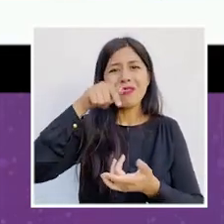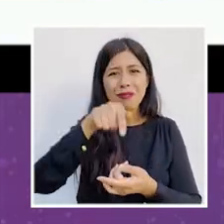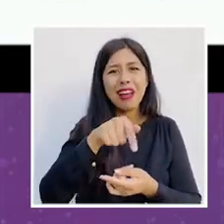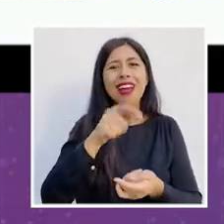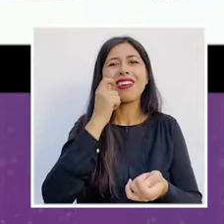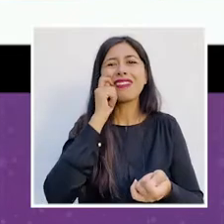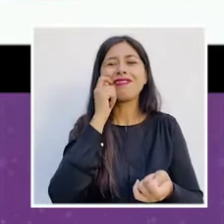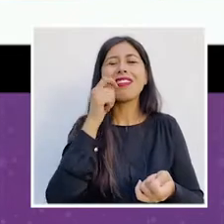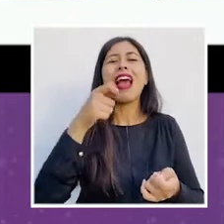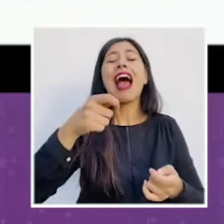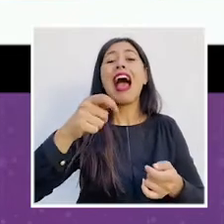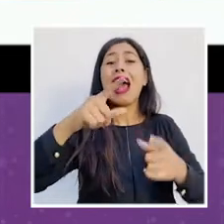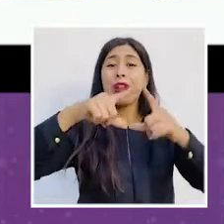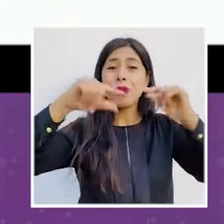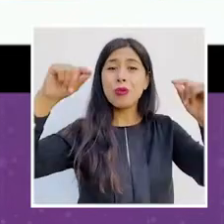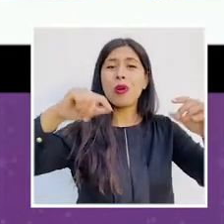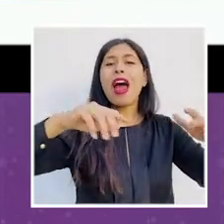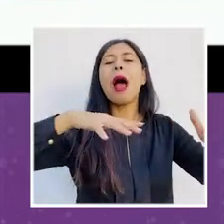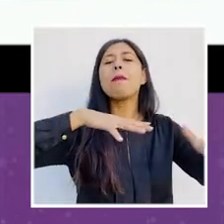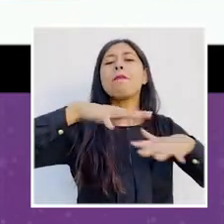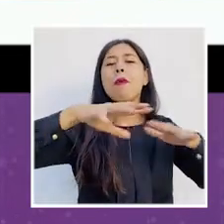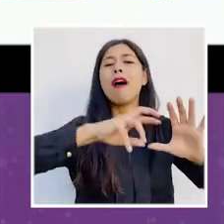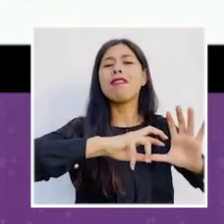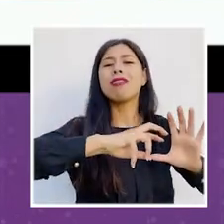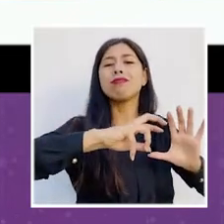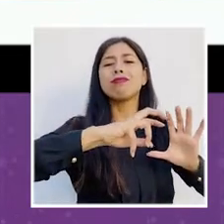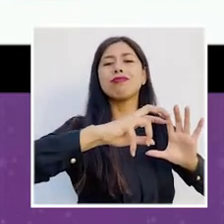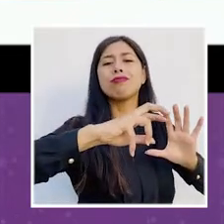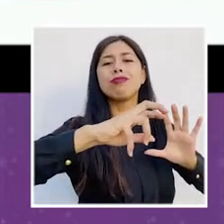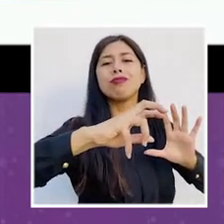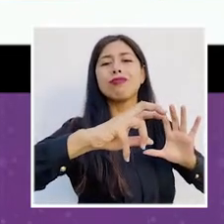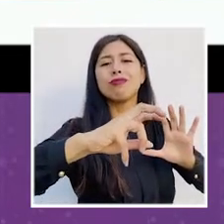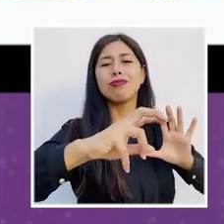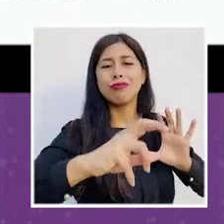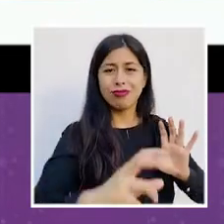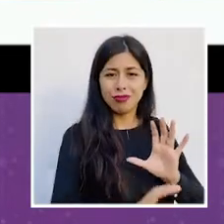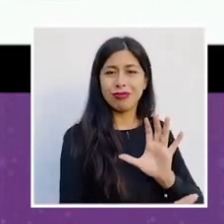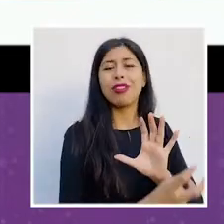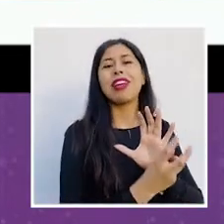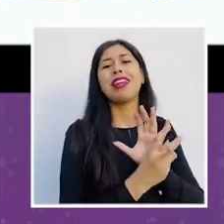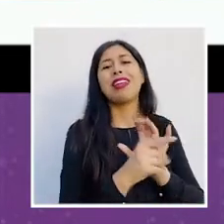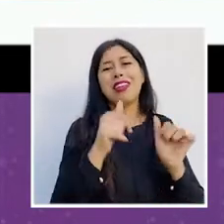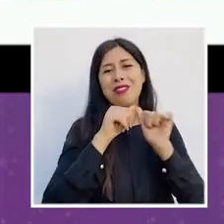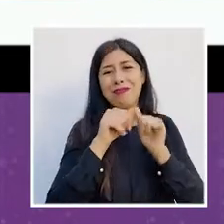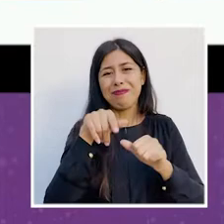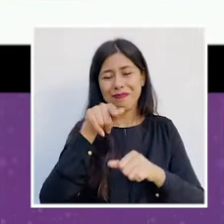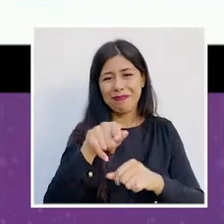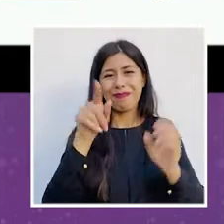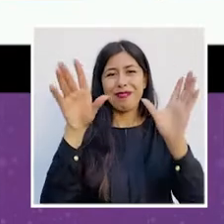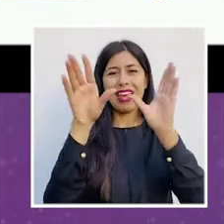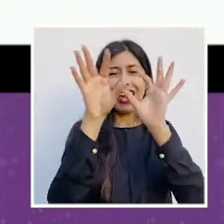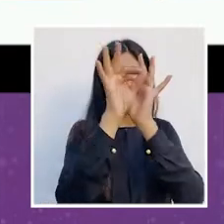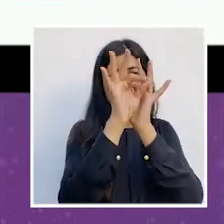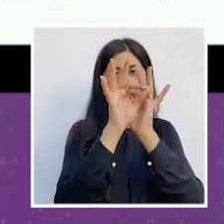también eso hace que la sombra de la Luna se mueva sobre la superficie del planeta durante un eclipse.